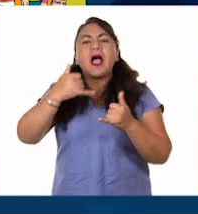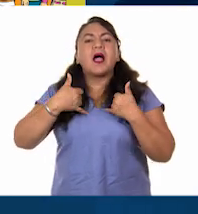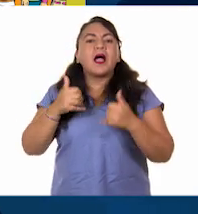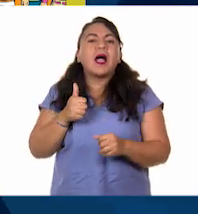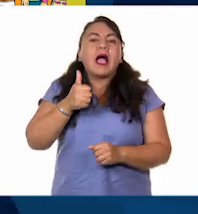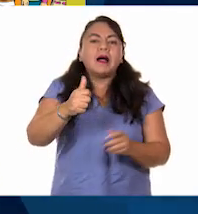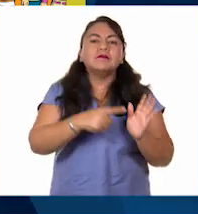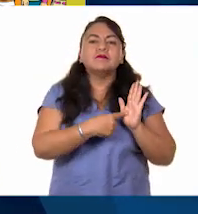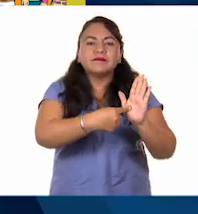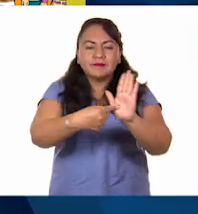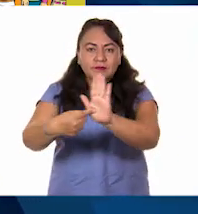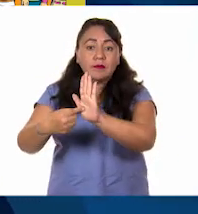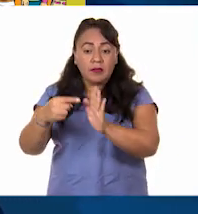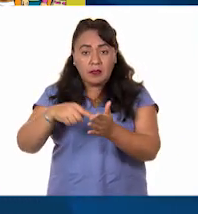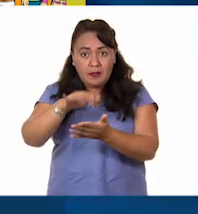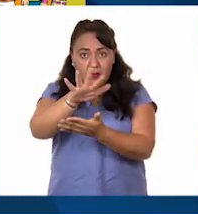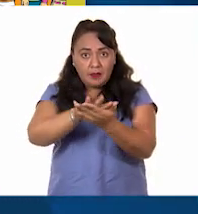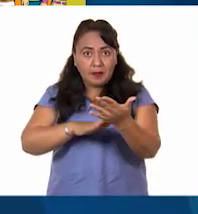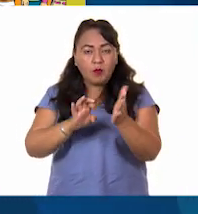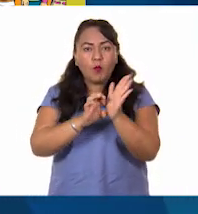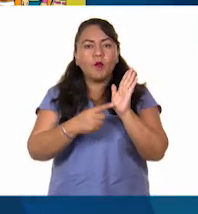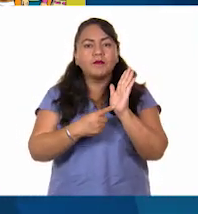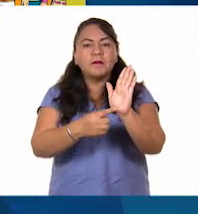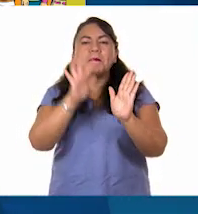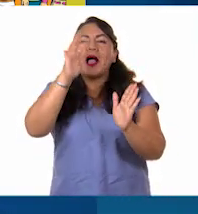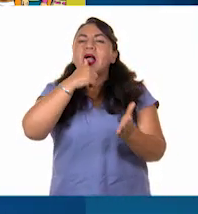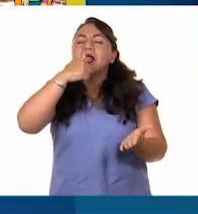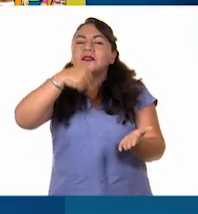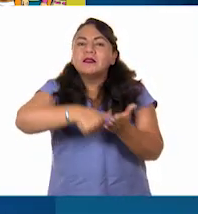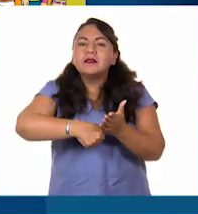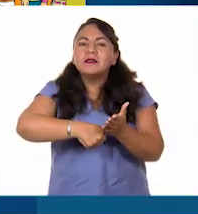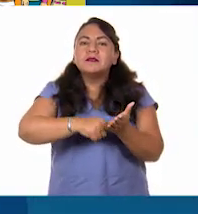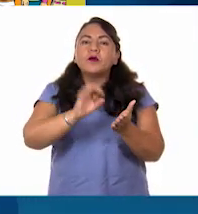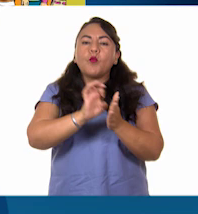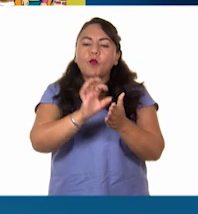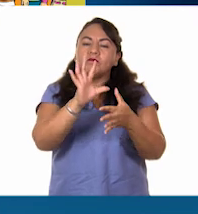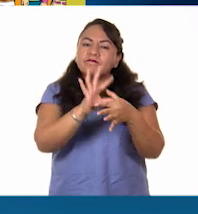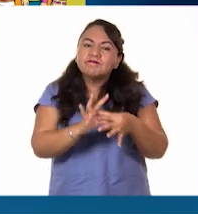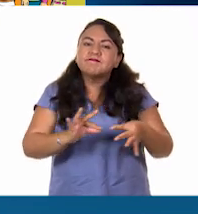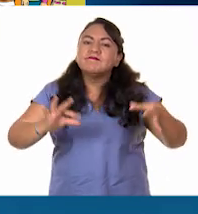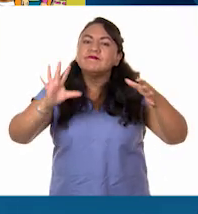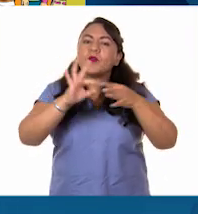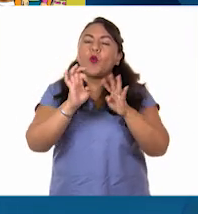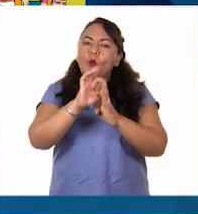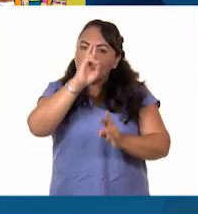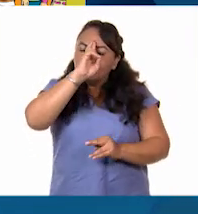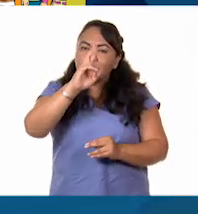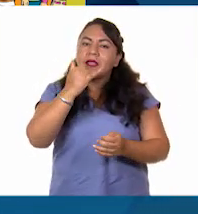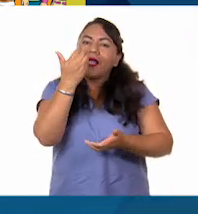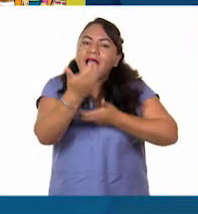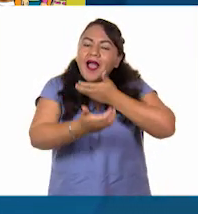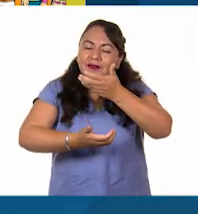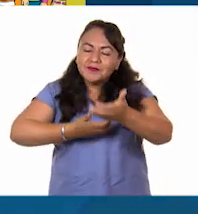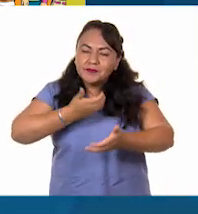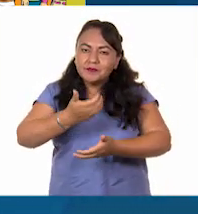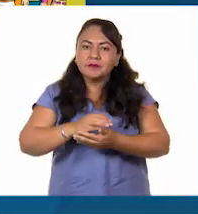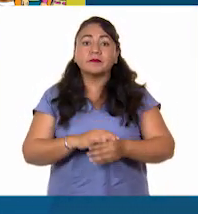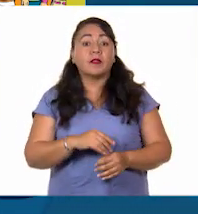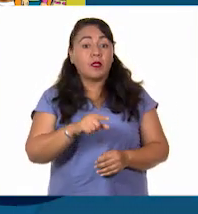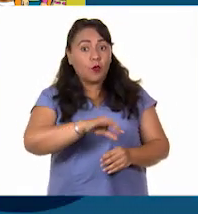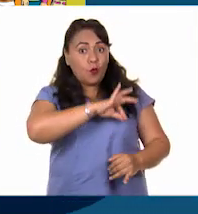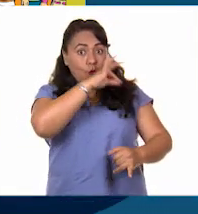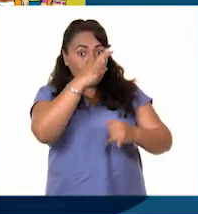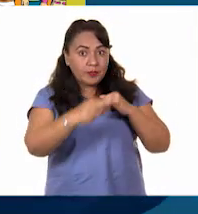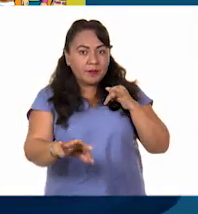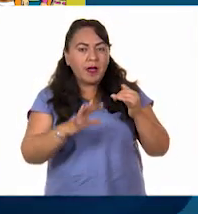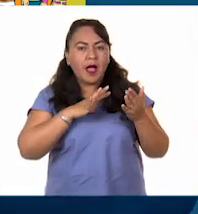la presentación del contenido es como una carta que les habla de manera respetuosa y cálida. Al final de esa presentación,